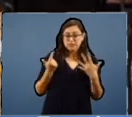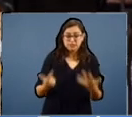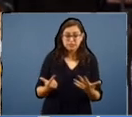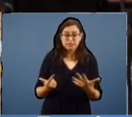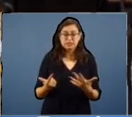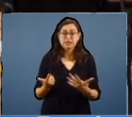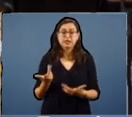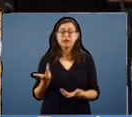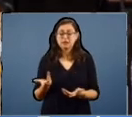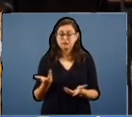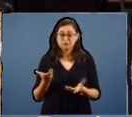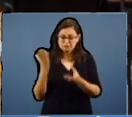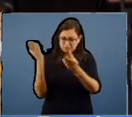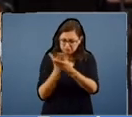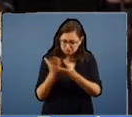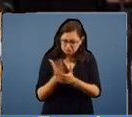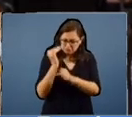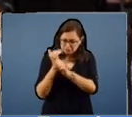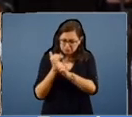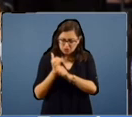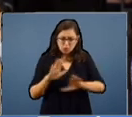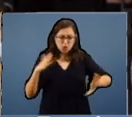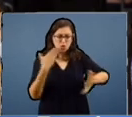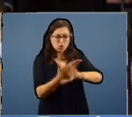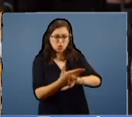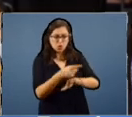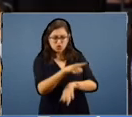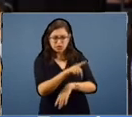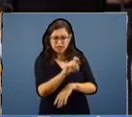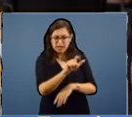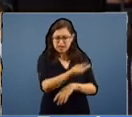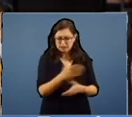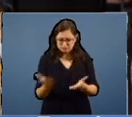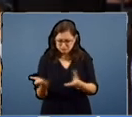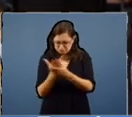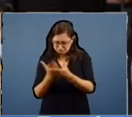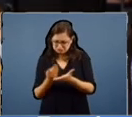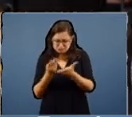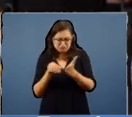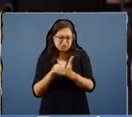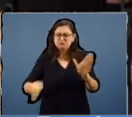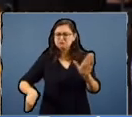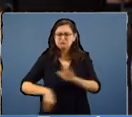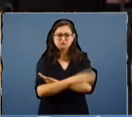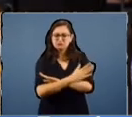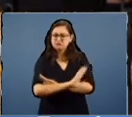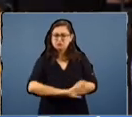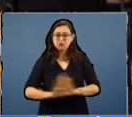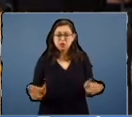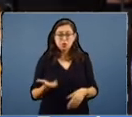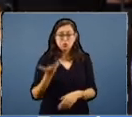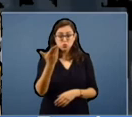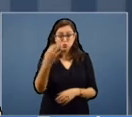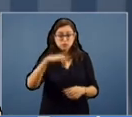a favor de desestimar una investigación en contra del exgober, pues y que usted votó a favor de desestimar esta